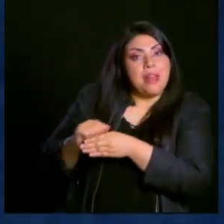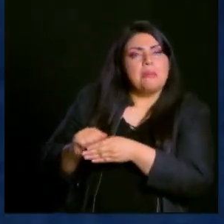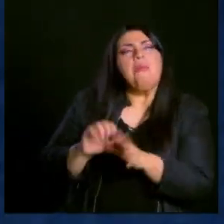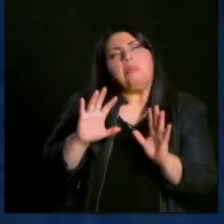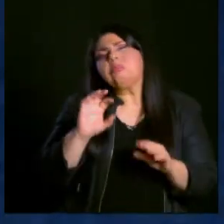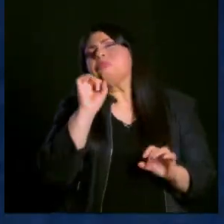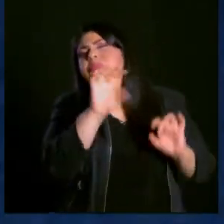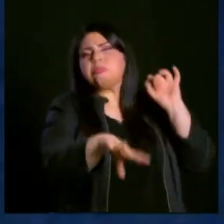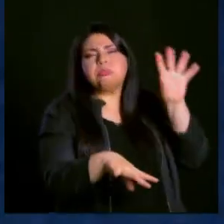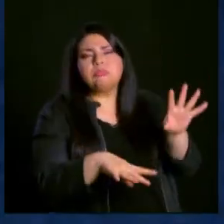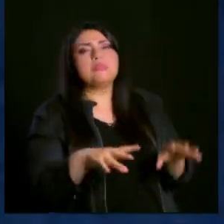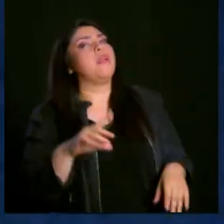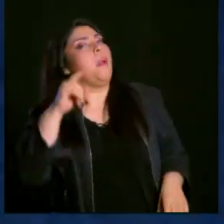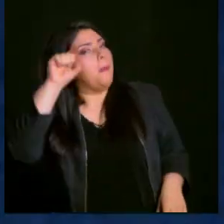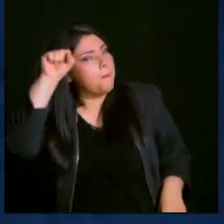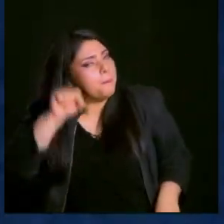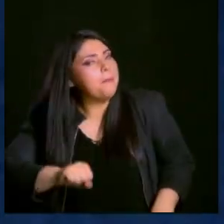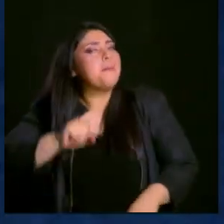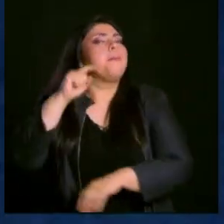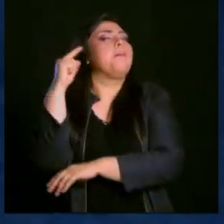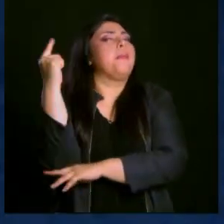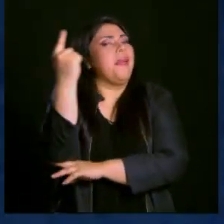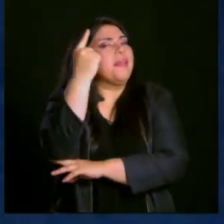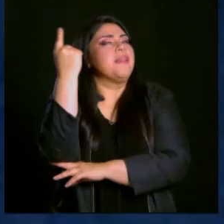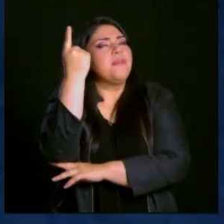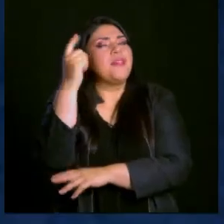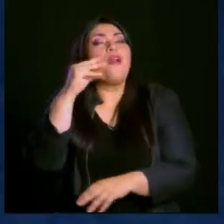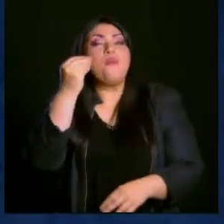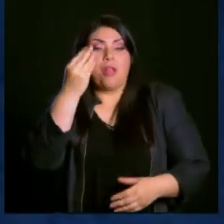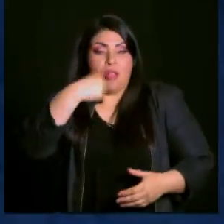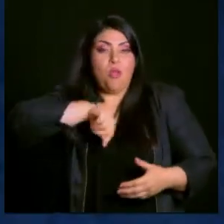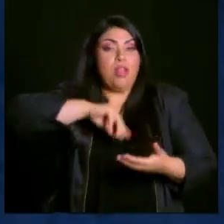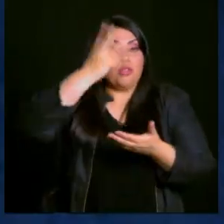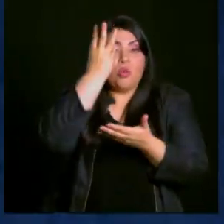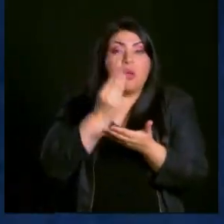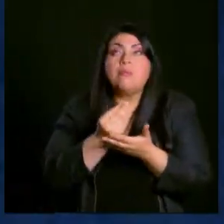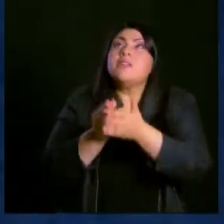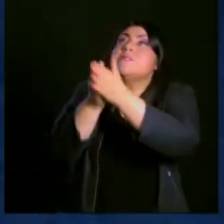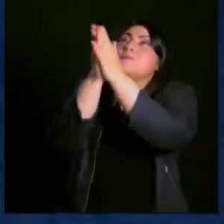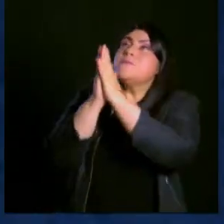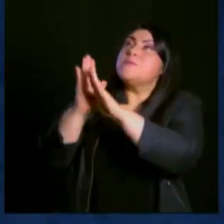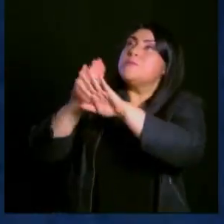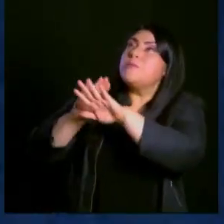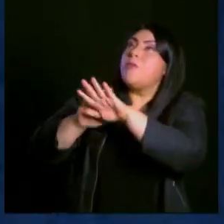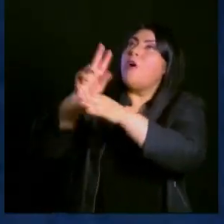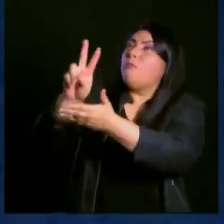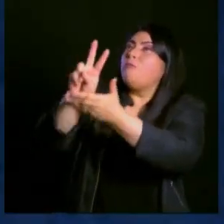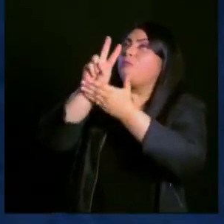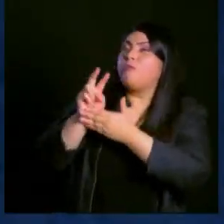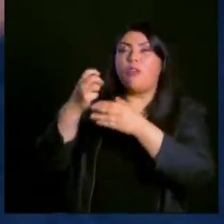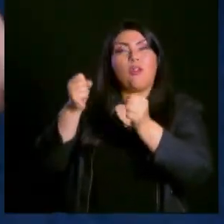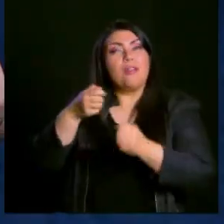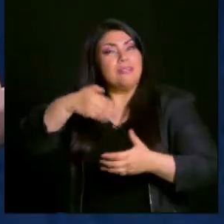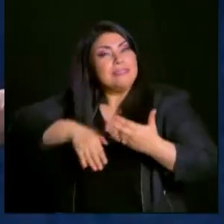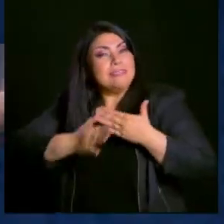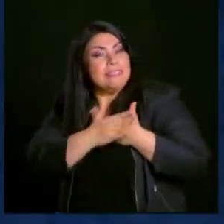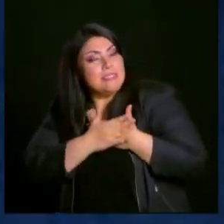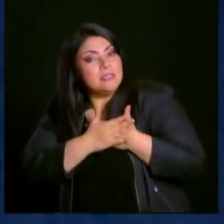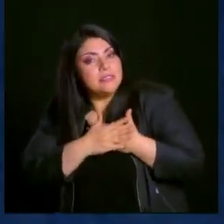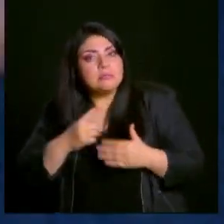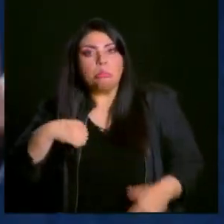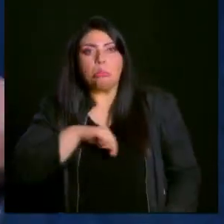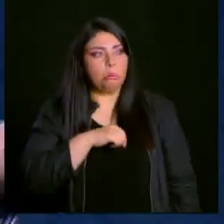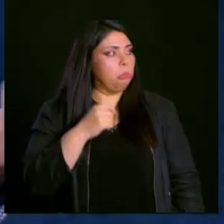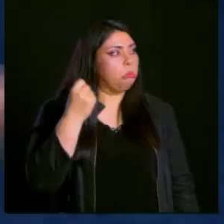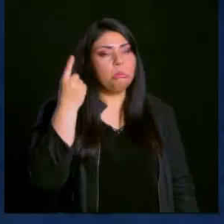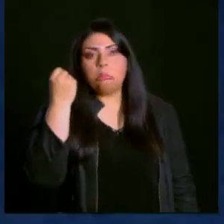importante si es importante porque es como que nuestro espíritu esté clamando al Señor por su voluntad de nuestra vida sin que nosotros entendamos